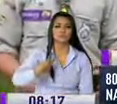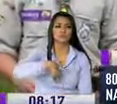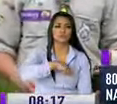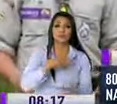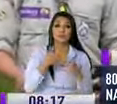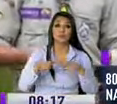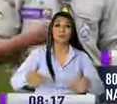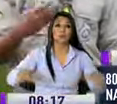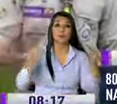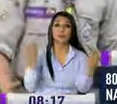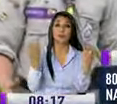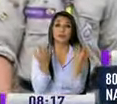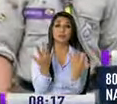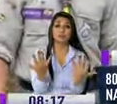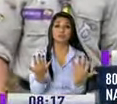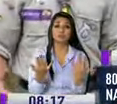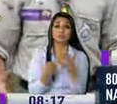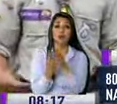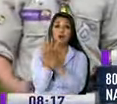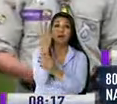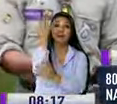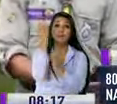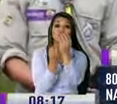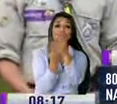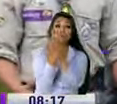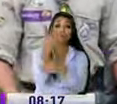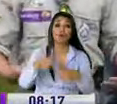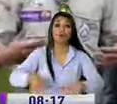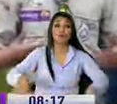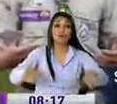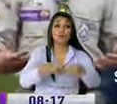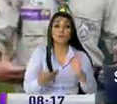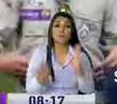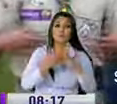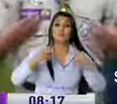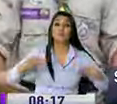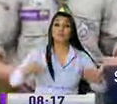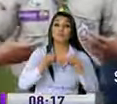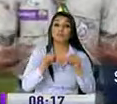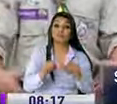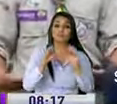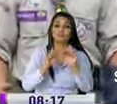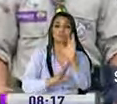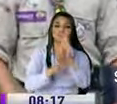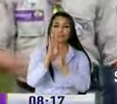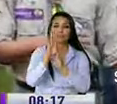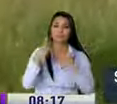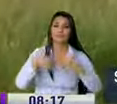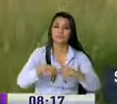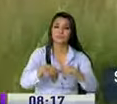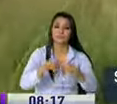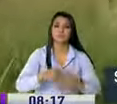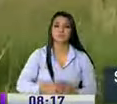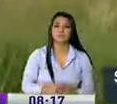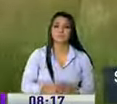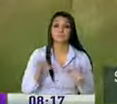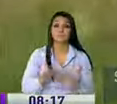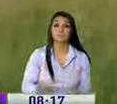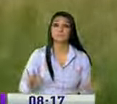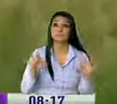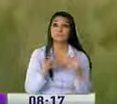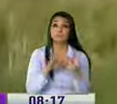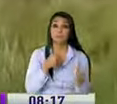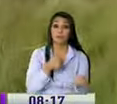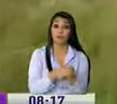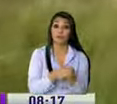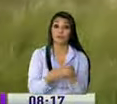zonas verdes de árboles para poder retomar estas zonas naturales y que puedan seguir prosperando. La importancia de este aporte